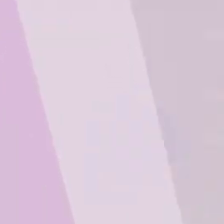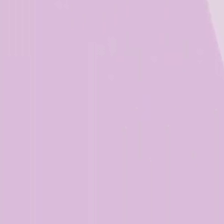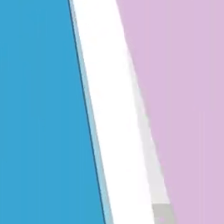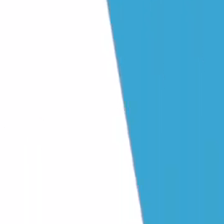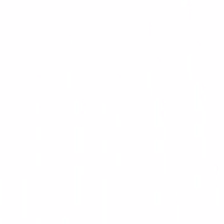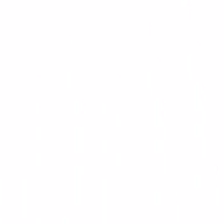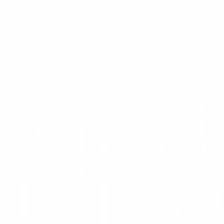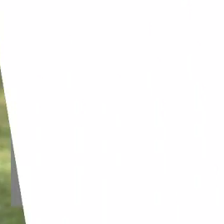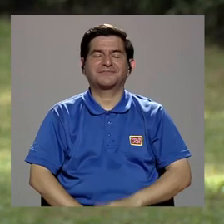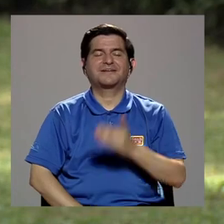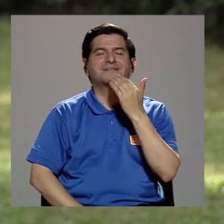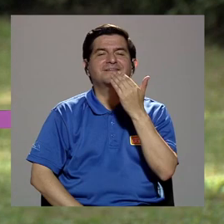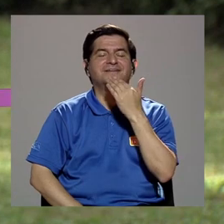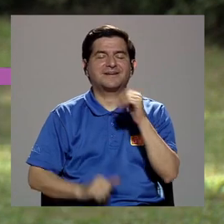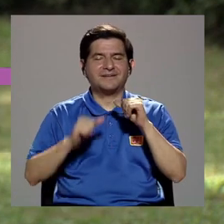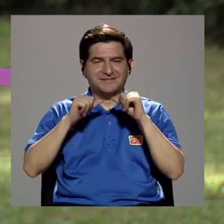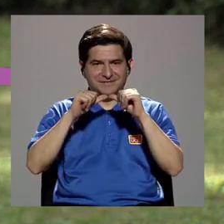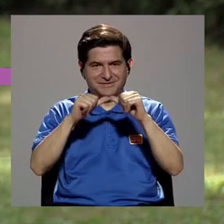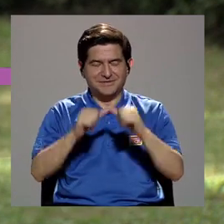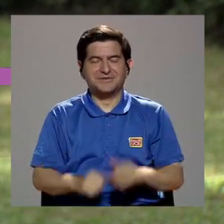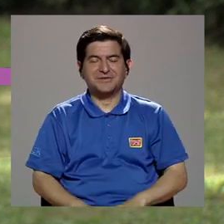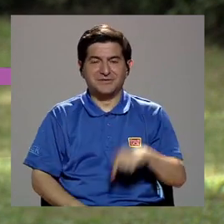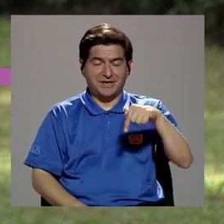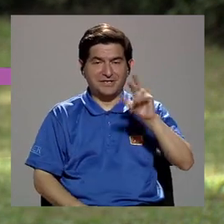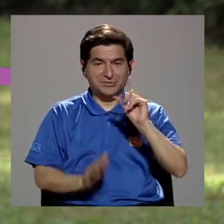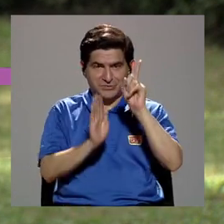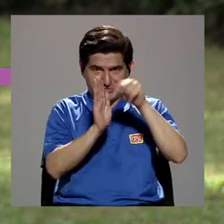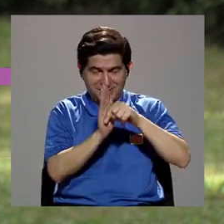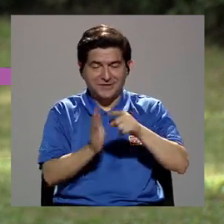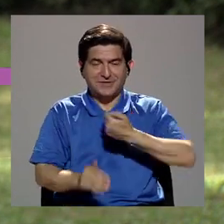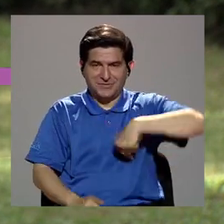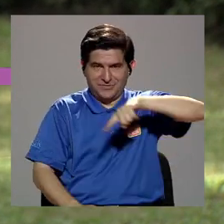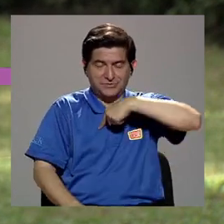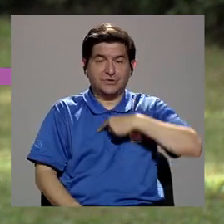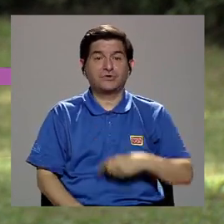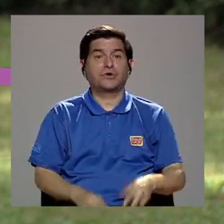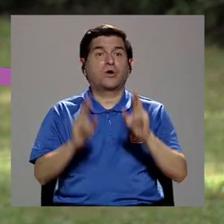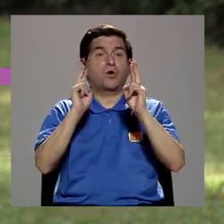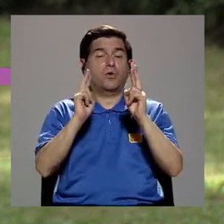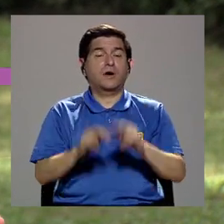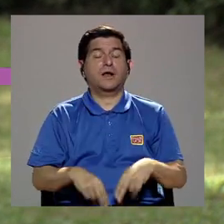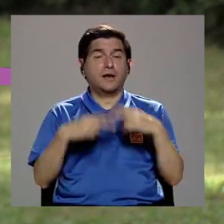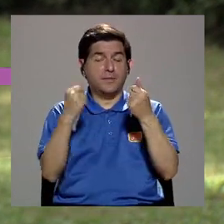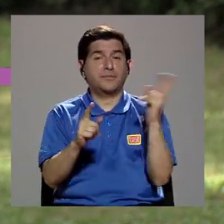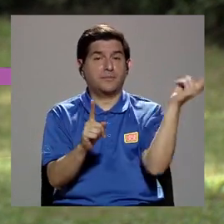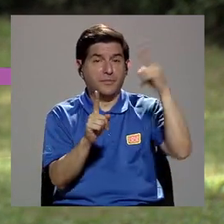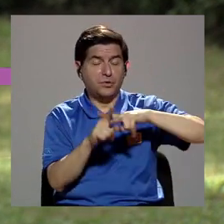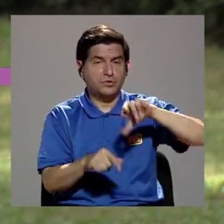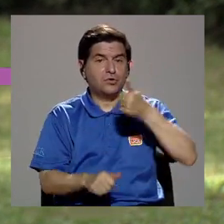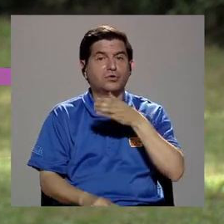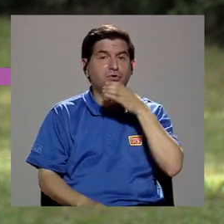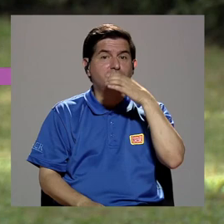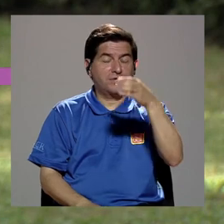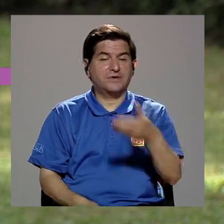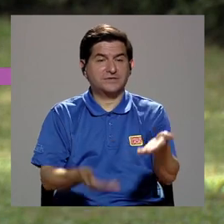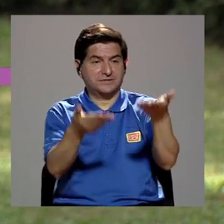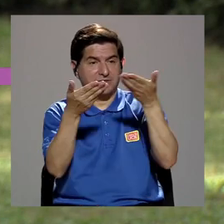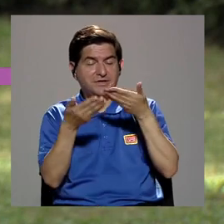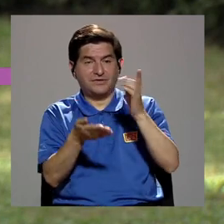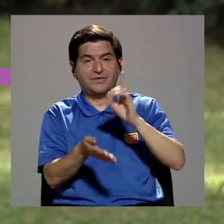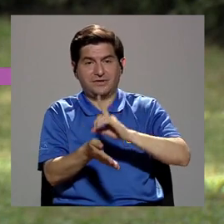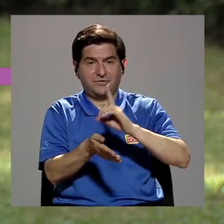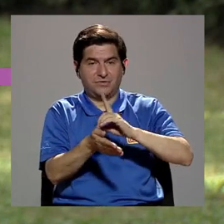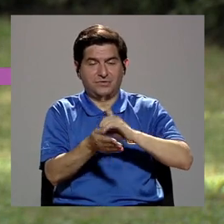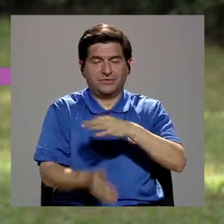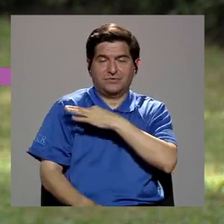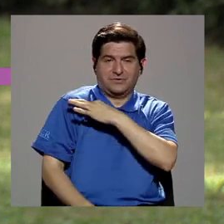gracias. Gracias por estar con nosotros durante esta media hora. Ojalá pueda poner pronto en práctica estos 10 consejos que nos dio